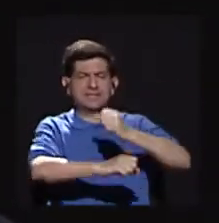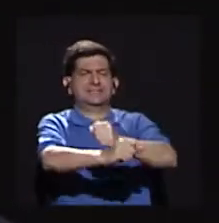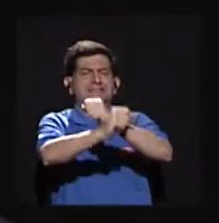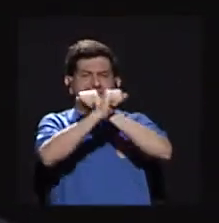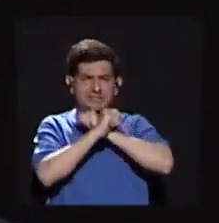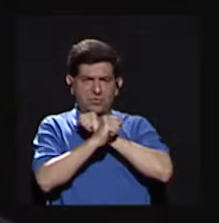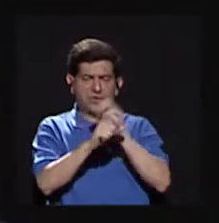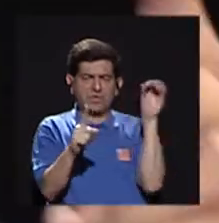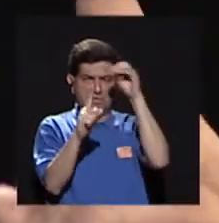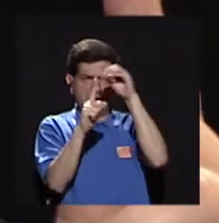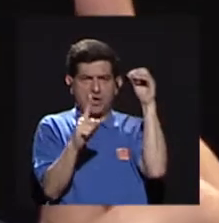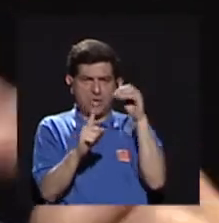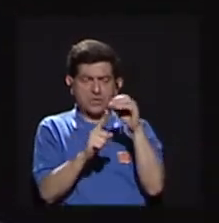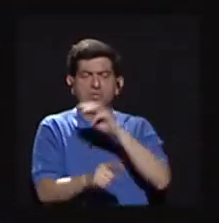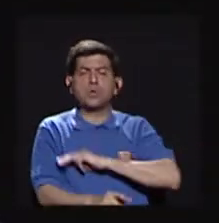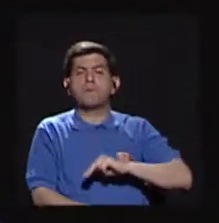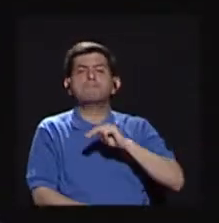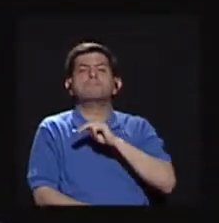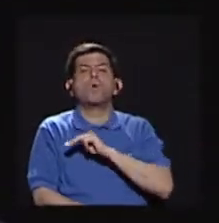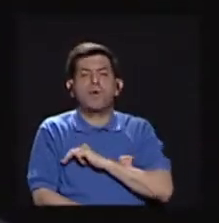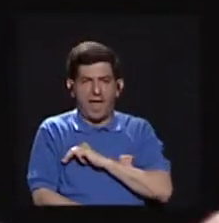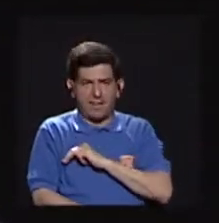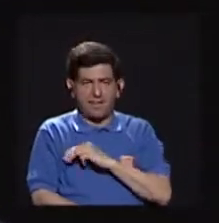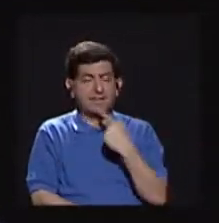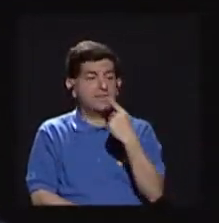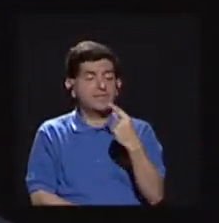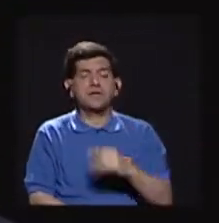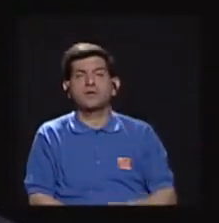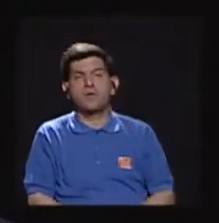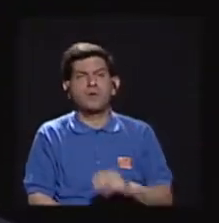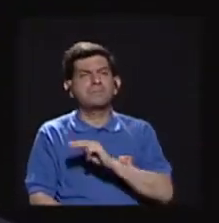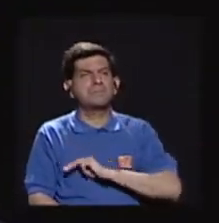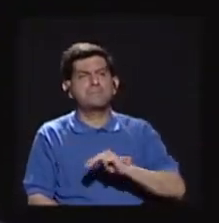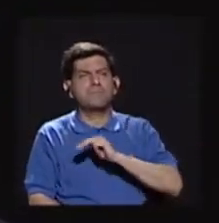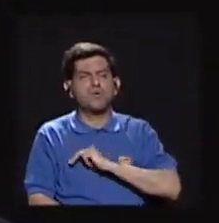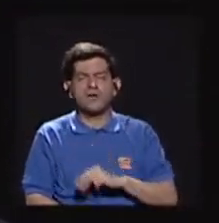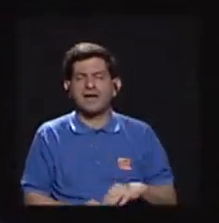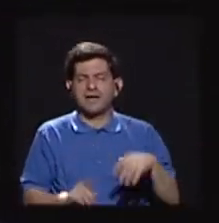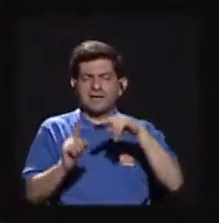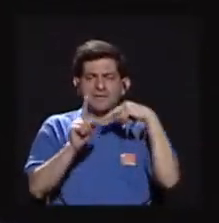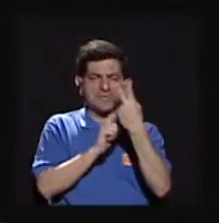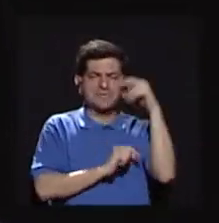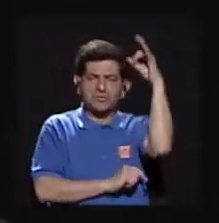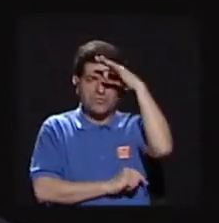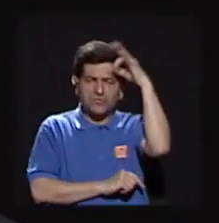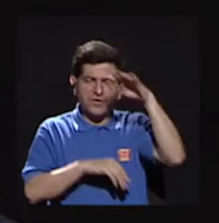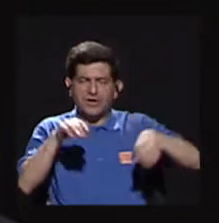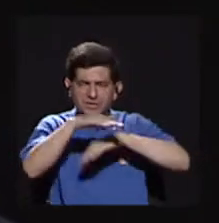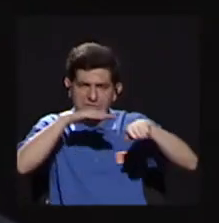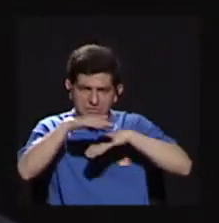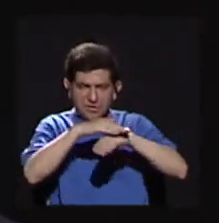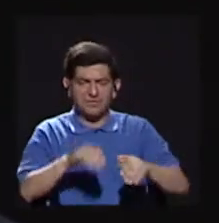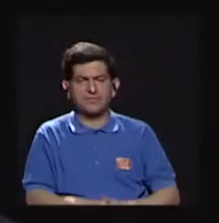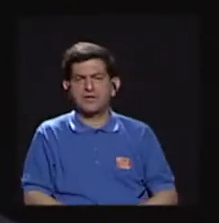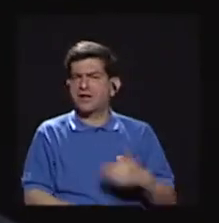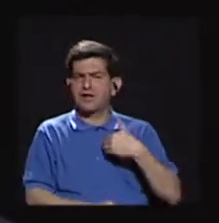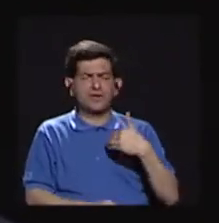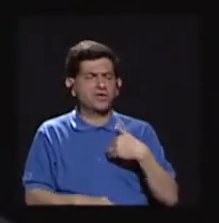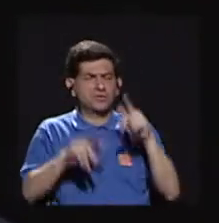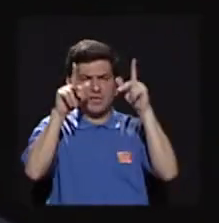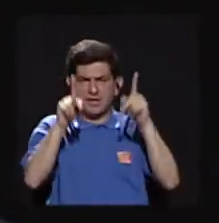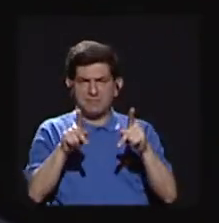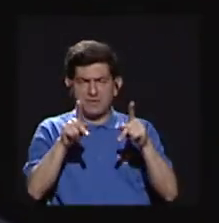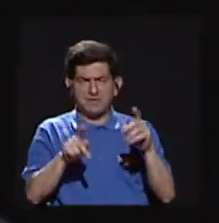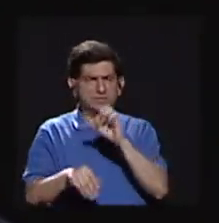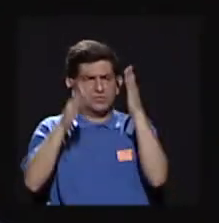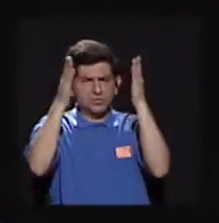el objetivo moral y estoy hablando aquí de la moralidad filosófica esencial de que no haya costarricenses